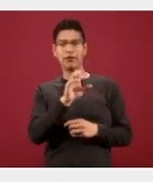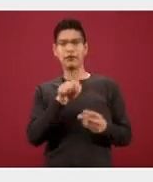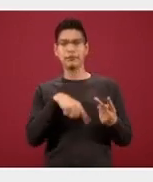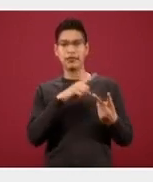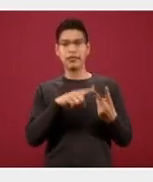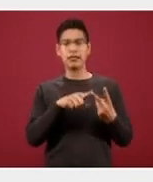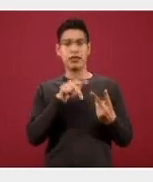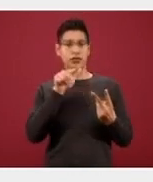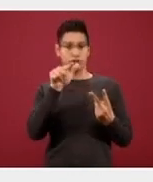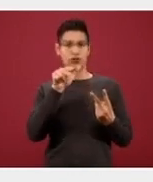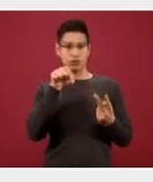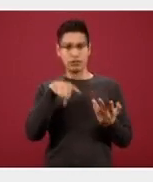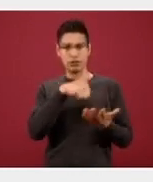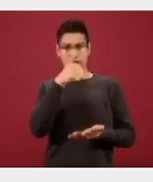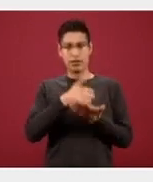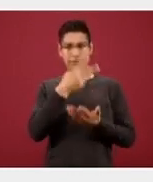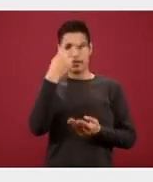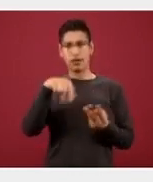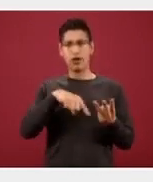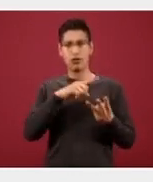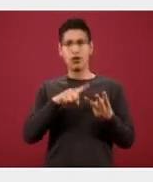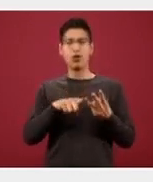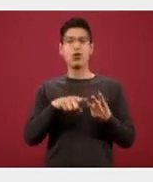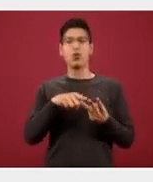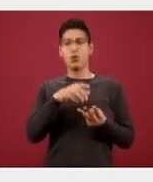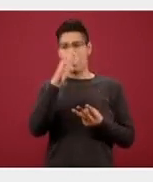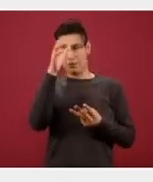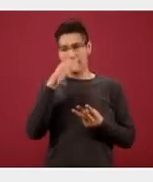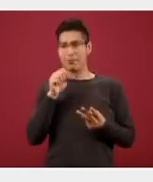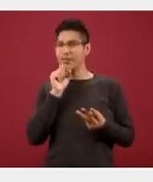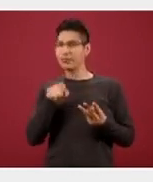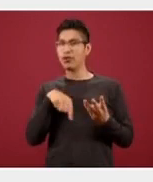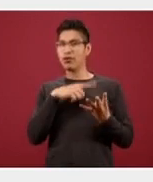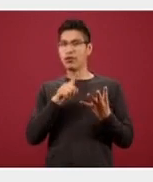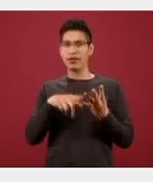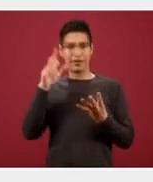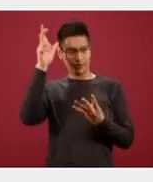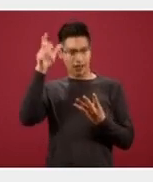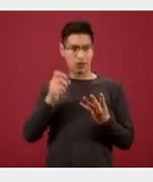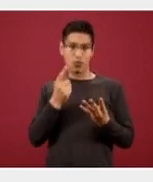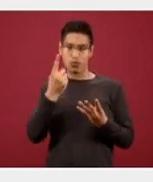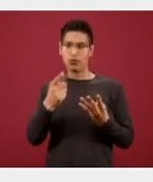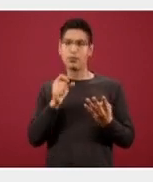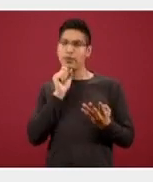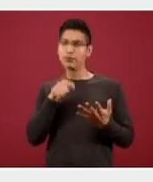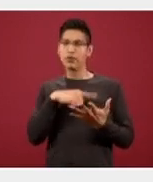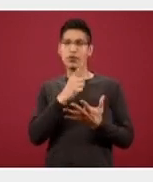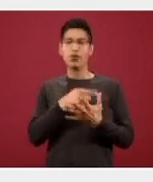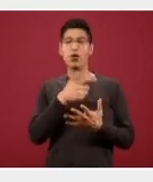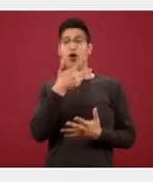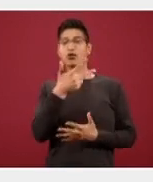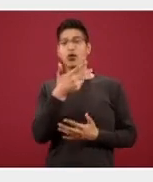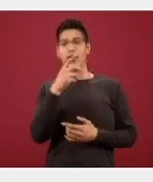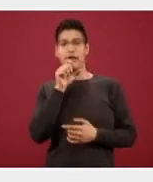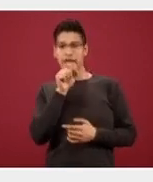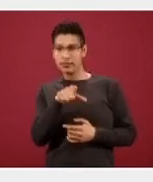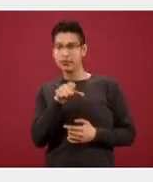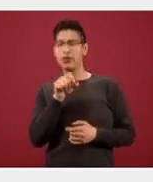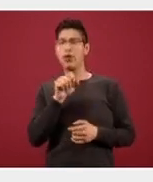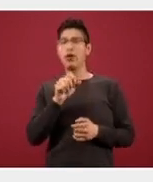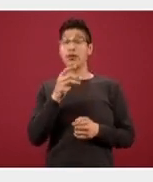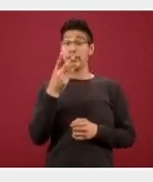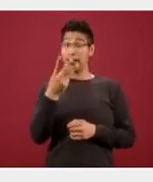en Coahuila, 1 en Durango, 1 en Guerrero, 1 en Hidalgo, 8 en Jalisco, 3 en Estado